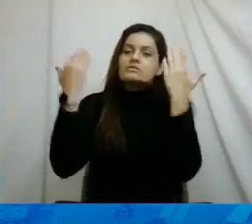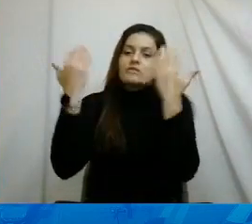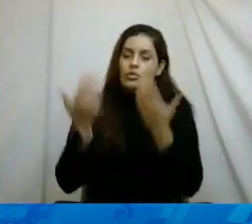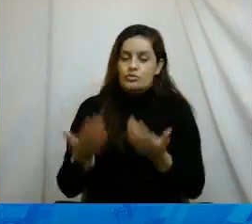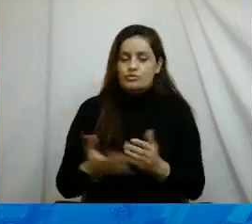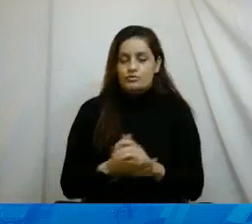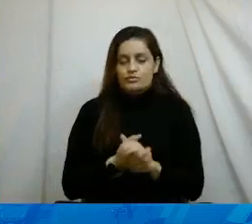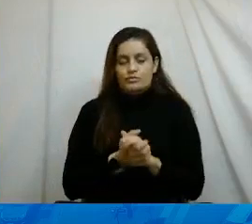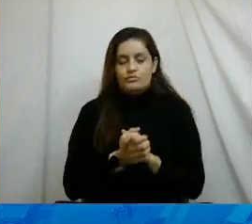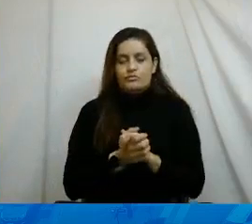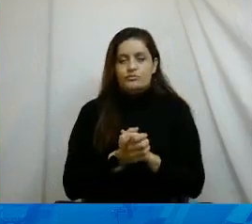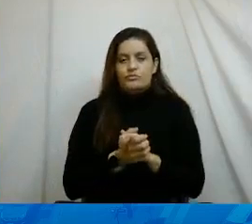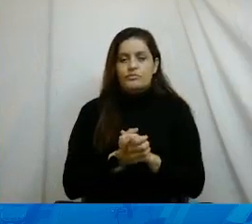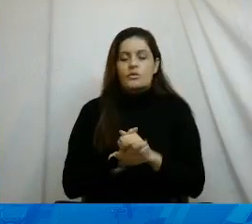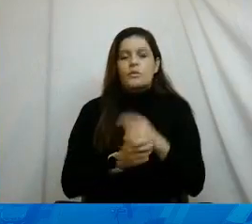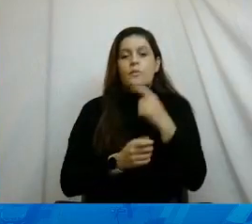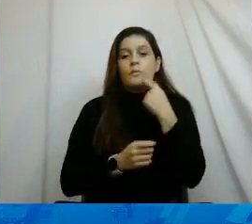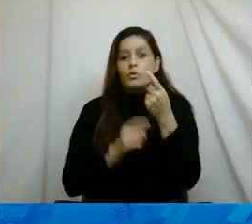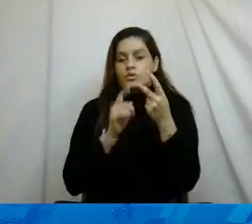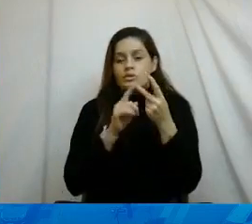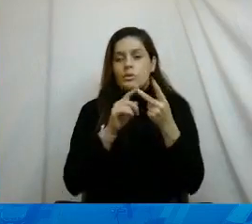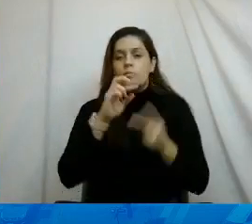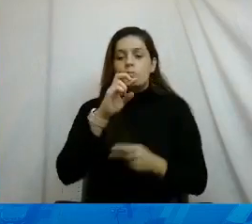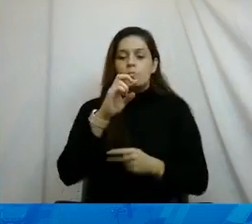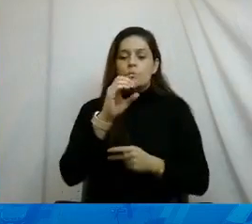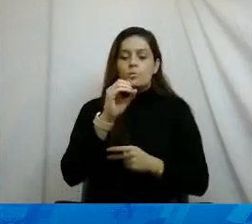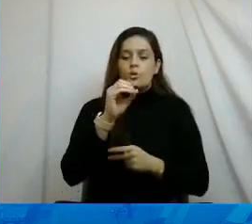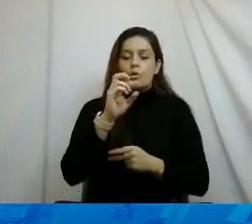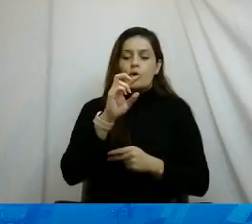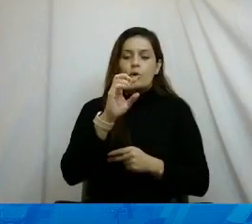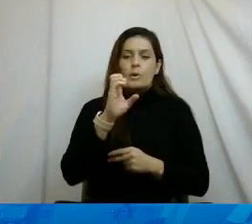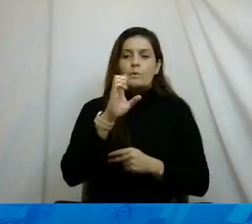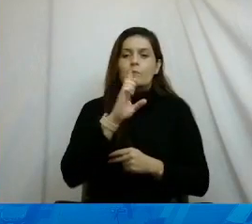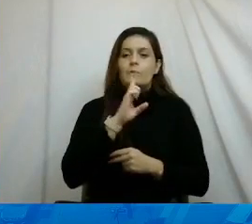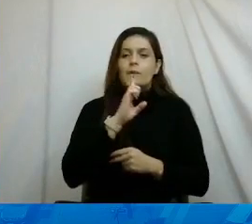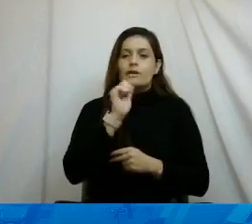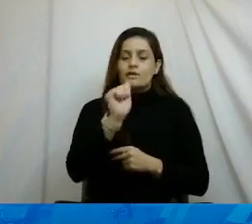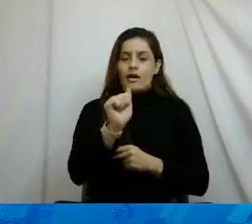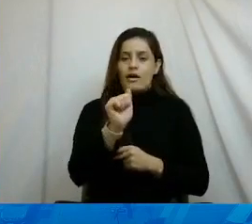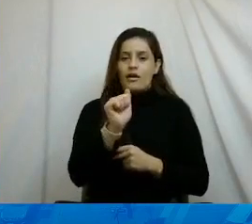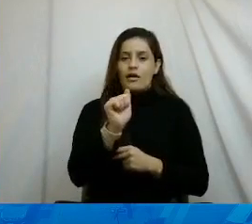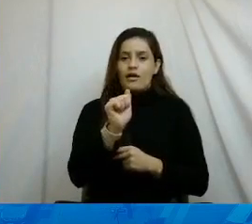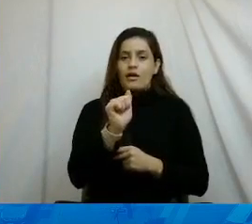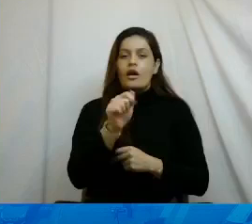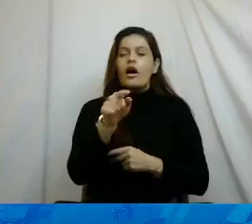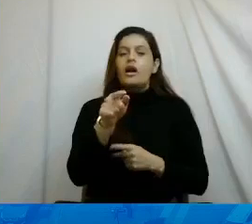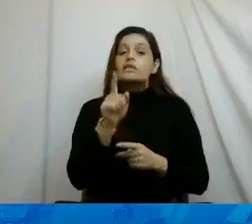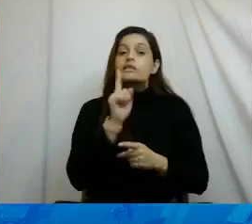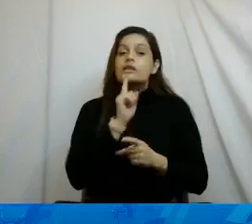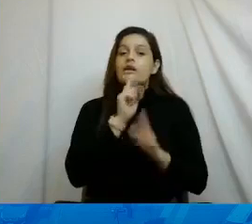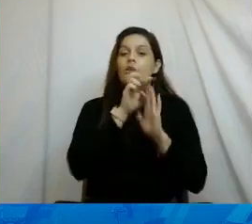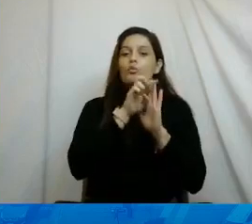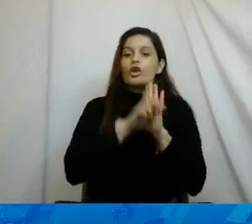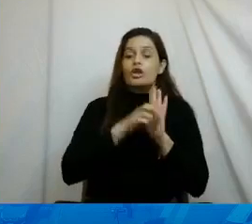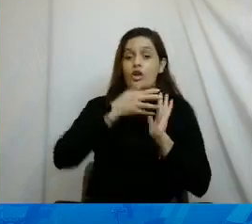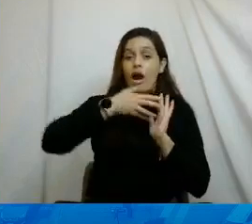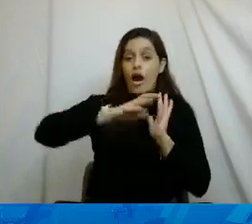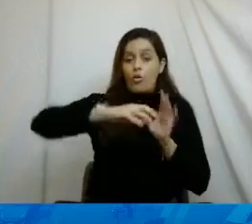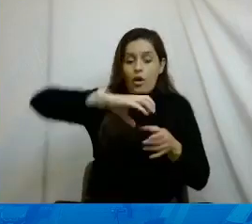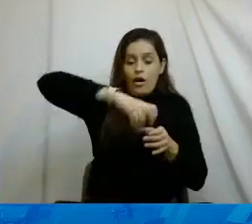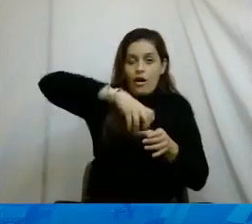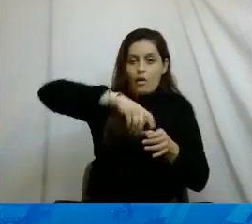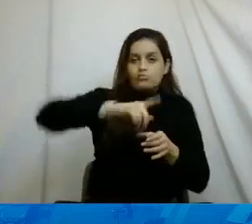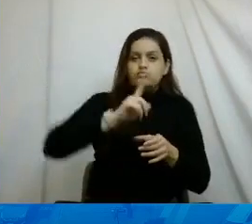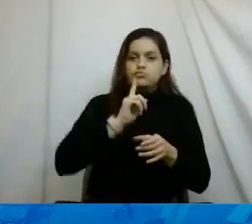Consultar en el sector de Popeta sobre el proyecto de agua potable que tiene la parcelación Los Quillayes. Hoy día estuve reunido con varias de